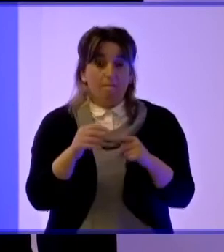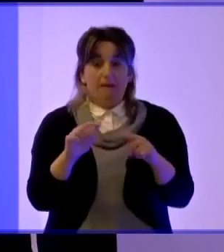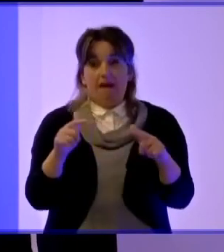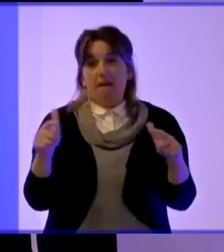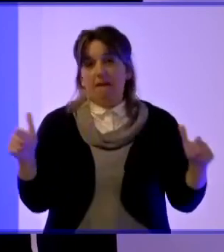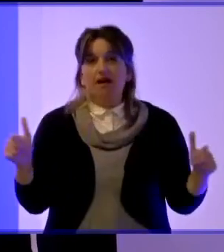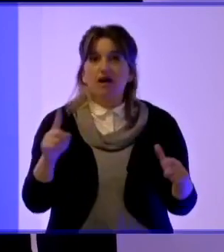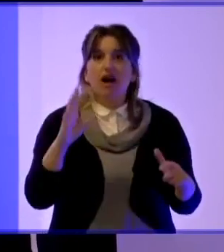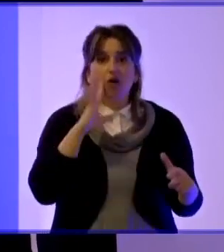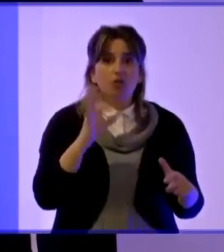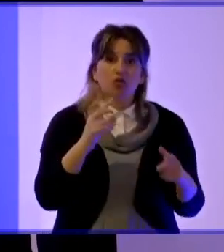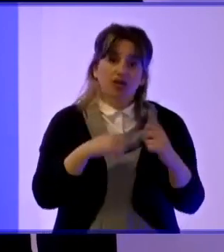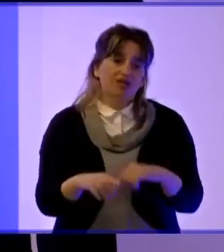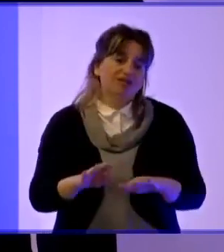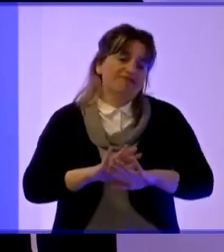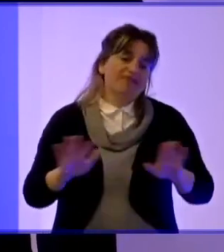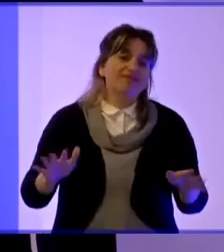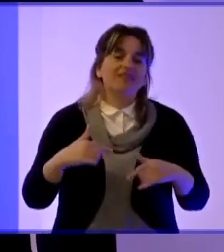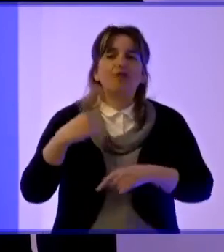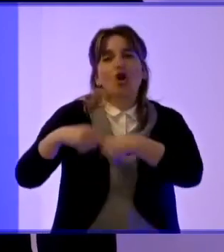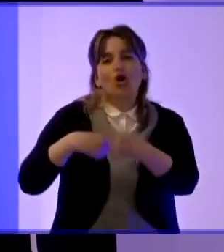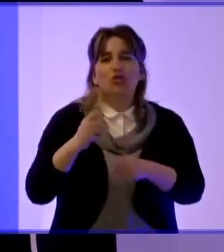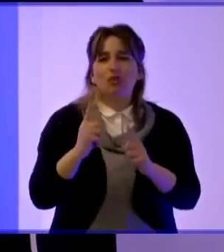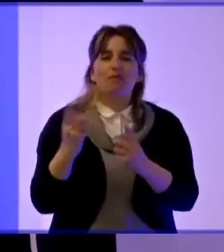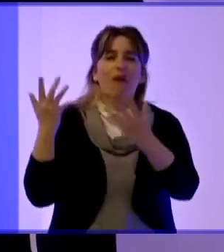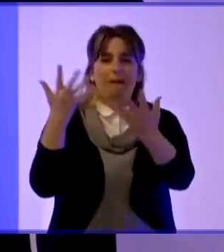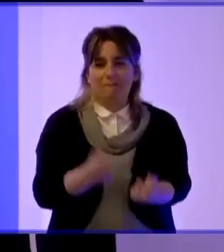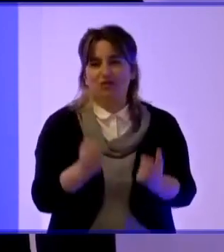oportunidades, así que nada, seguir también con el apoyo